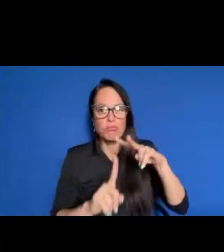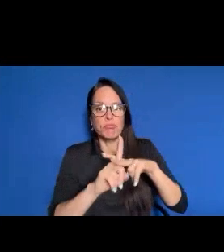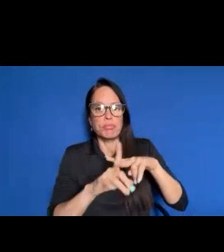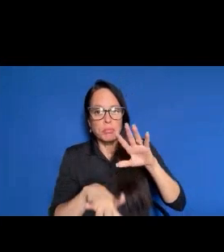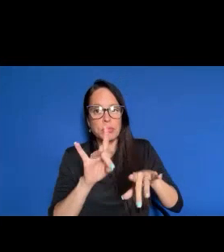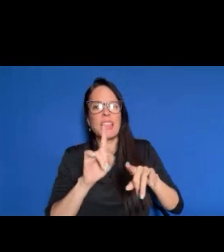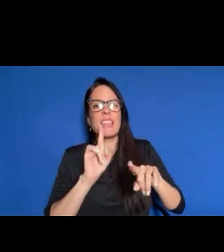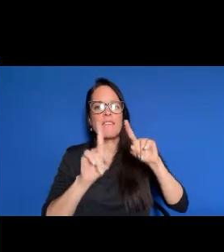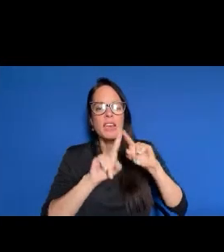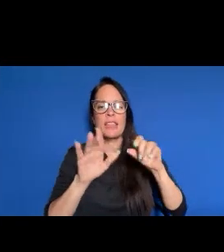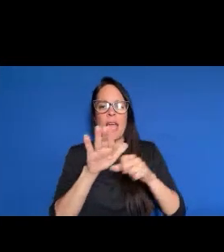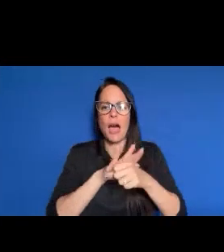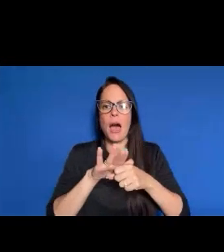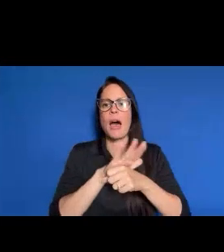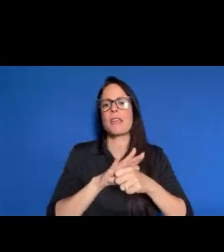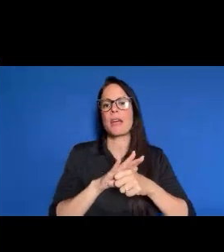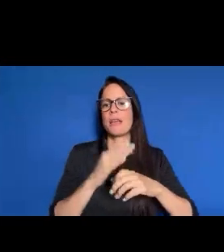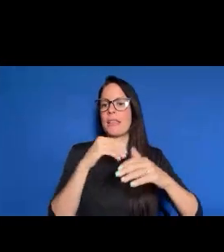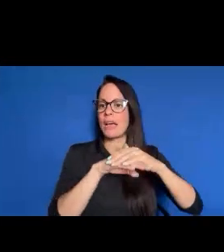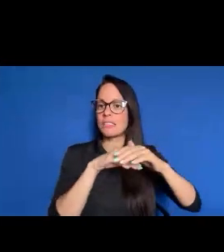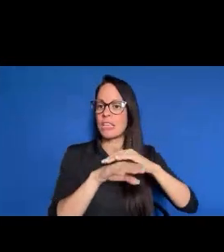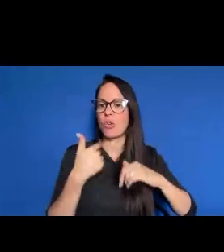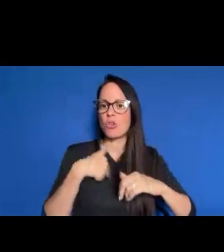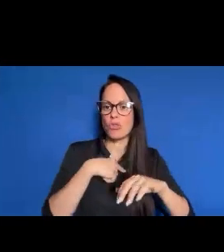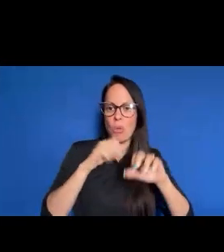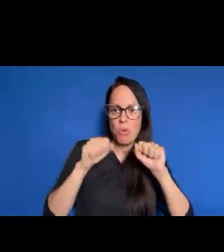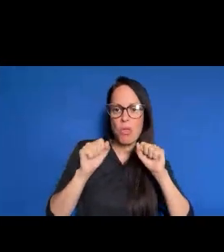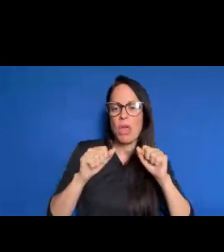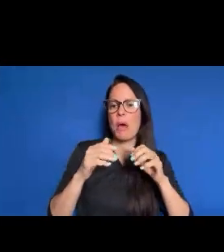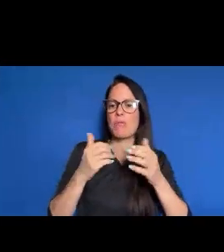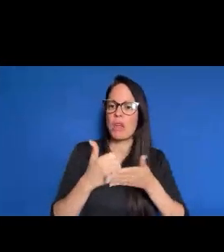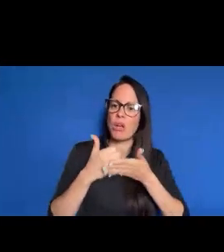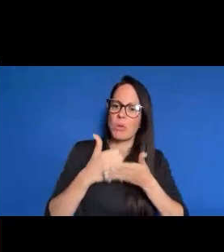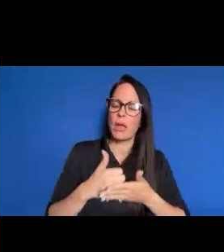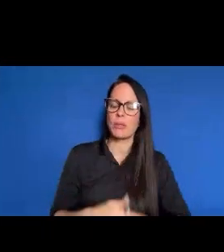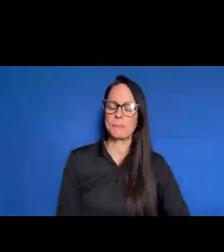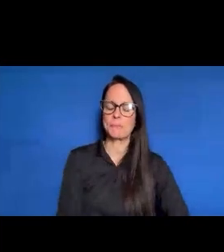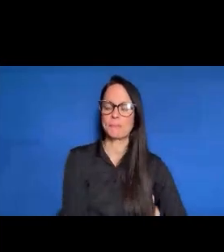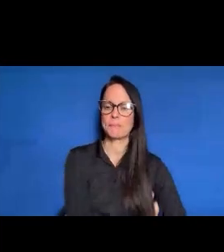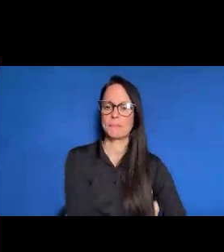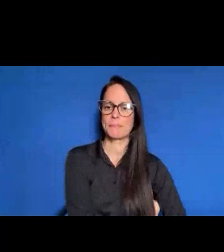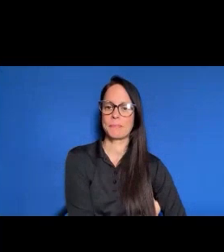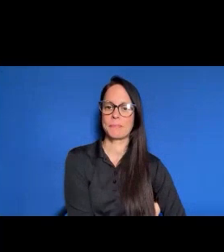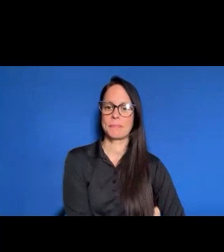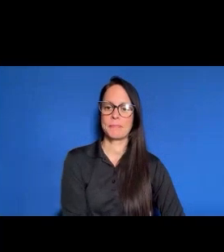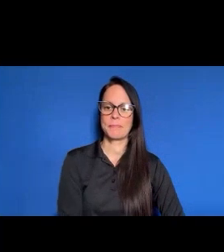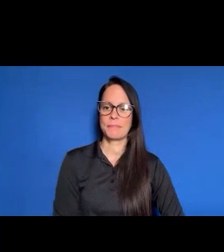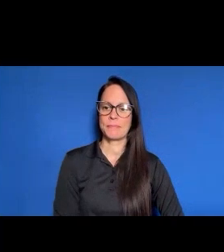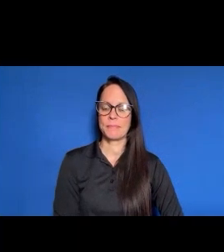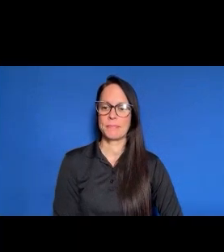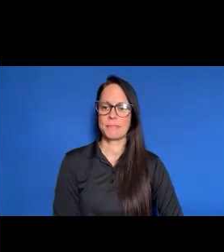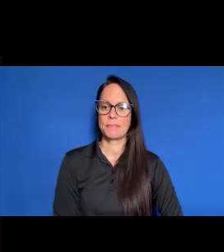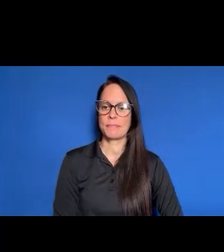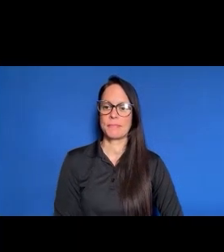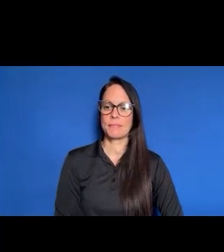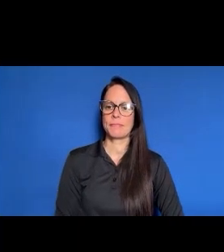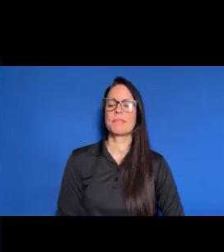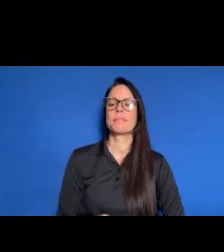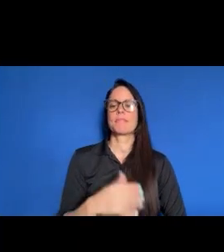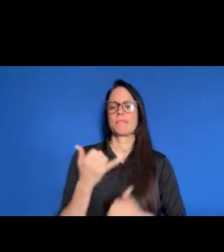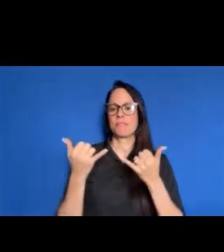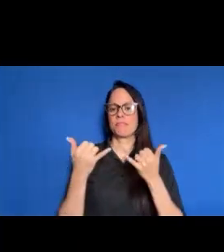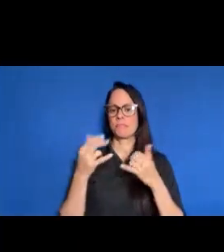demás esfuerzos que podamos ir realizando, y para que la sorpresa. Quedo pendiente a enviarles entonces Social Vulnerability.